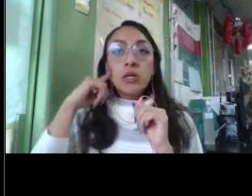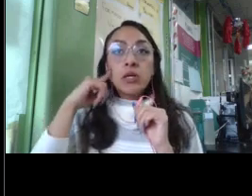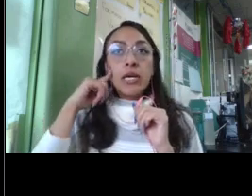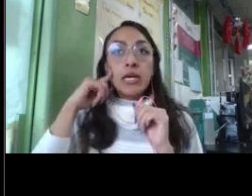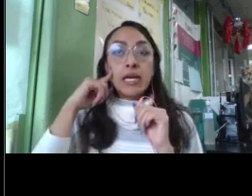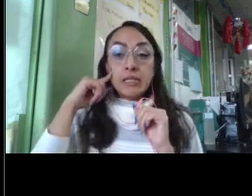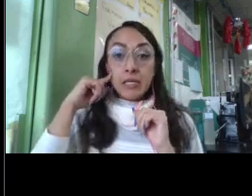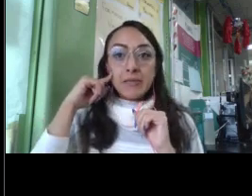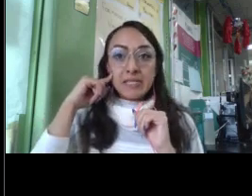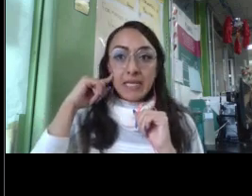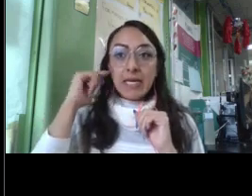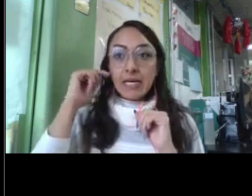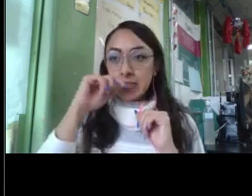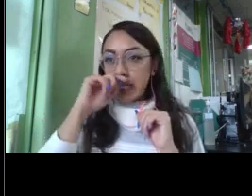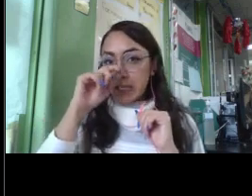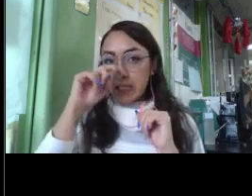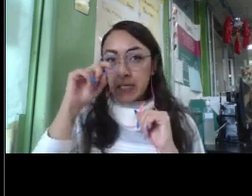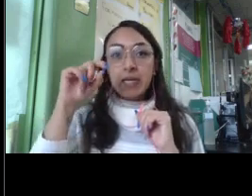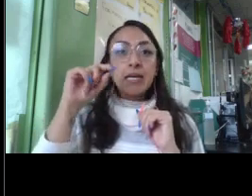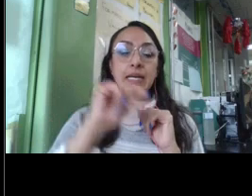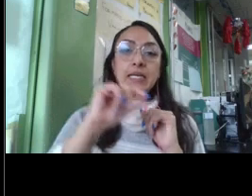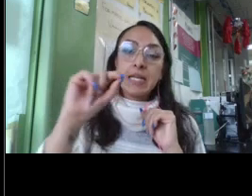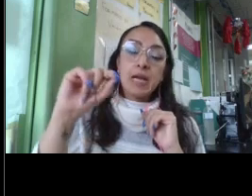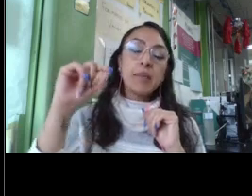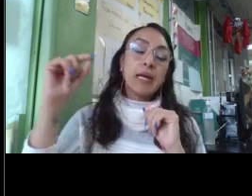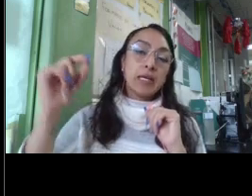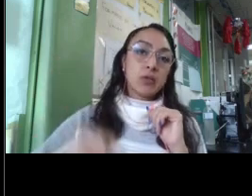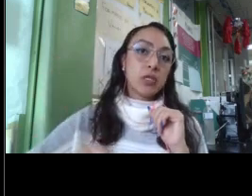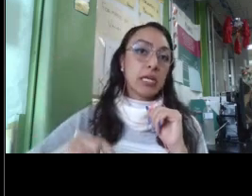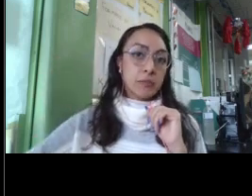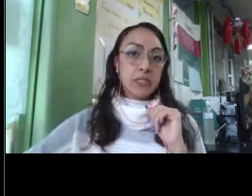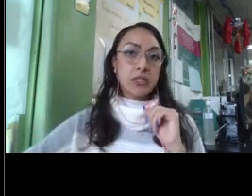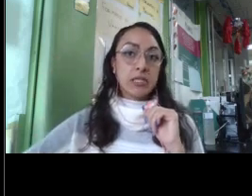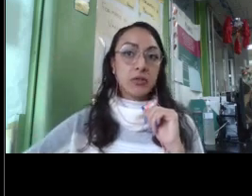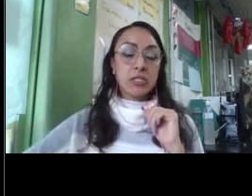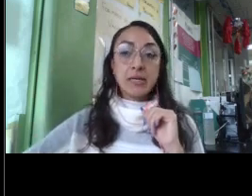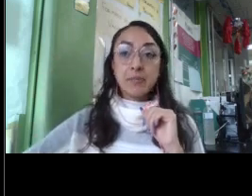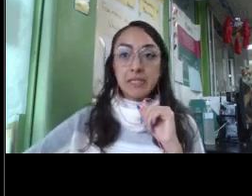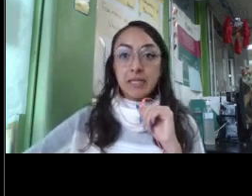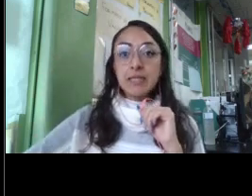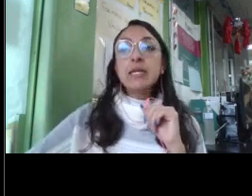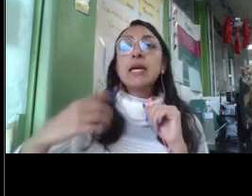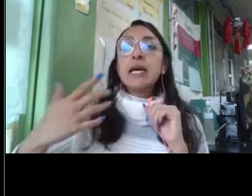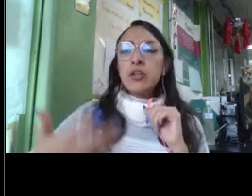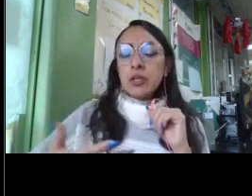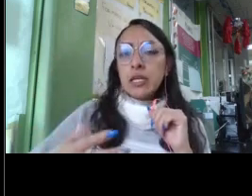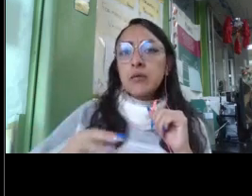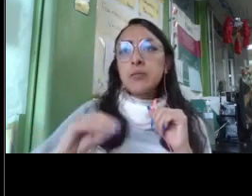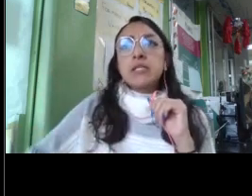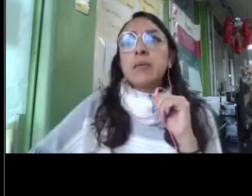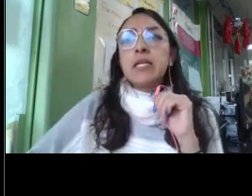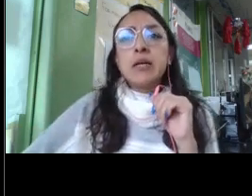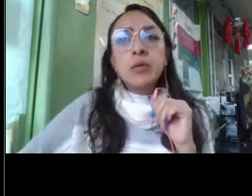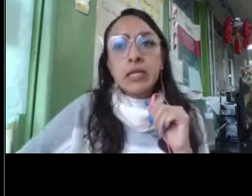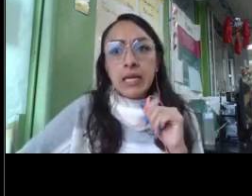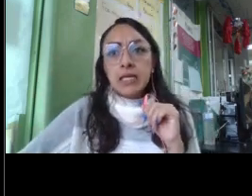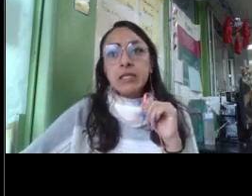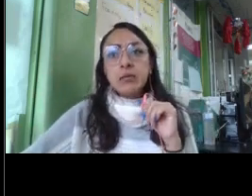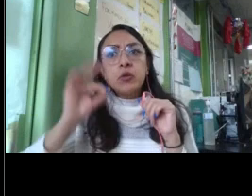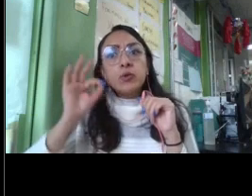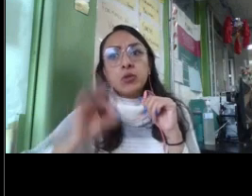poquito la semana pasada acerca de la Ley General para la Inclusión de las Personas con Discapacidad, en donde, pues de manera